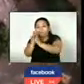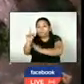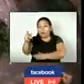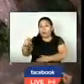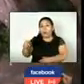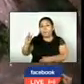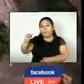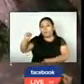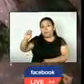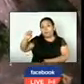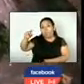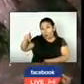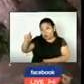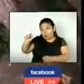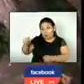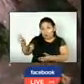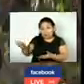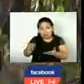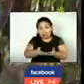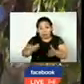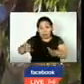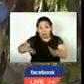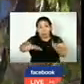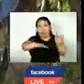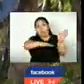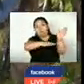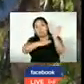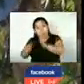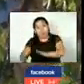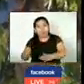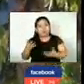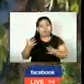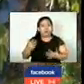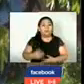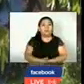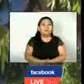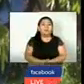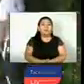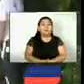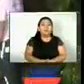Ministerio de Obras Públicas para remover el árbol en las próximas horas